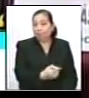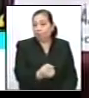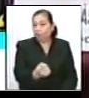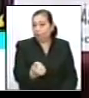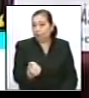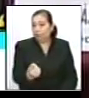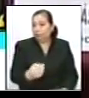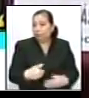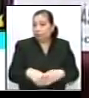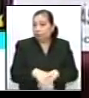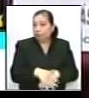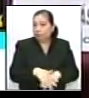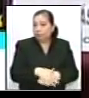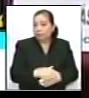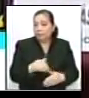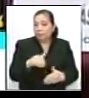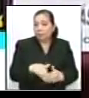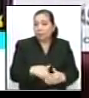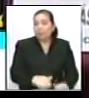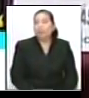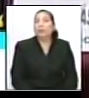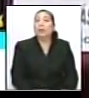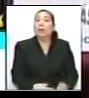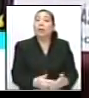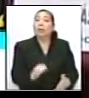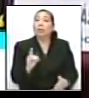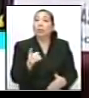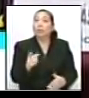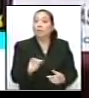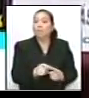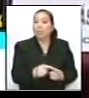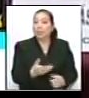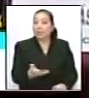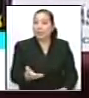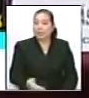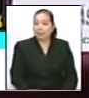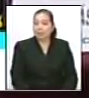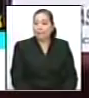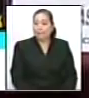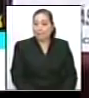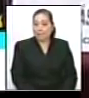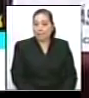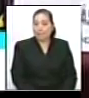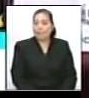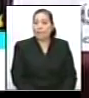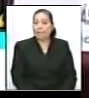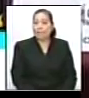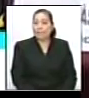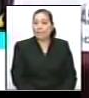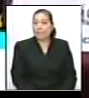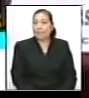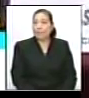congresistas proceder a votar previo uso de la palabra. Congresista Arimborgo.